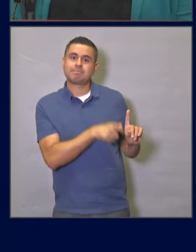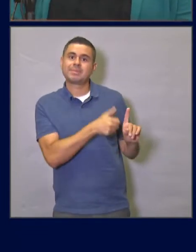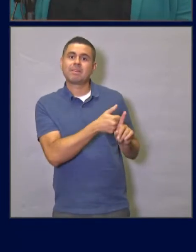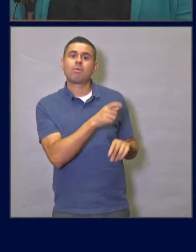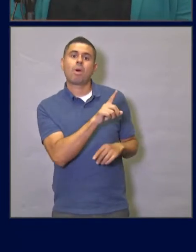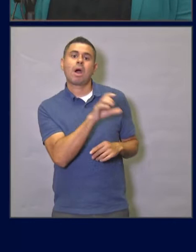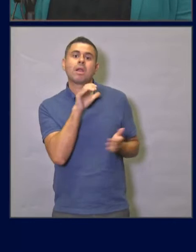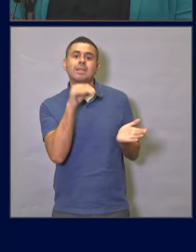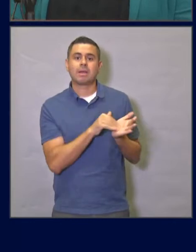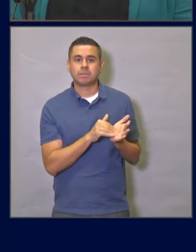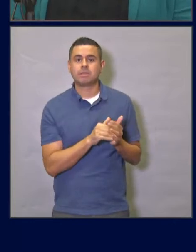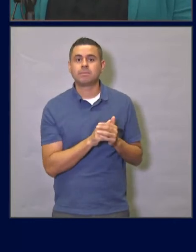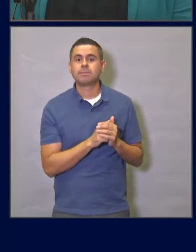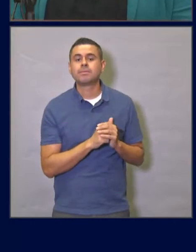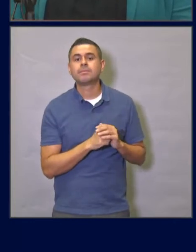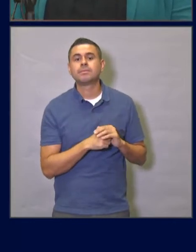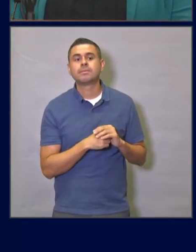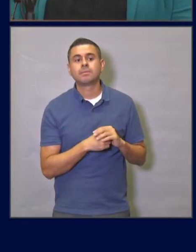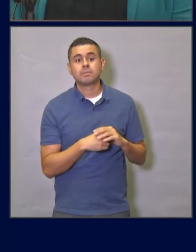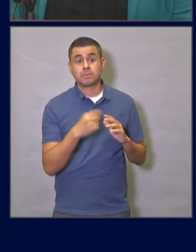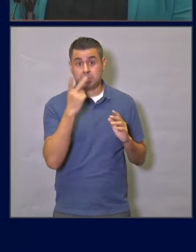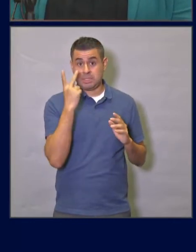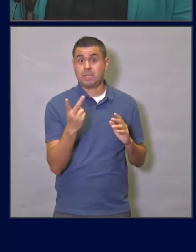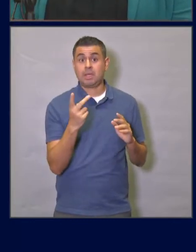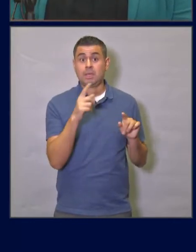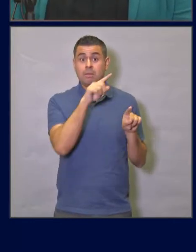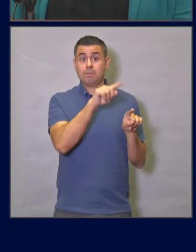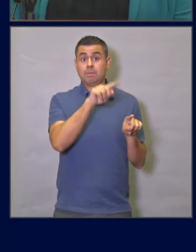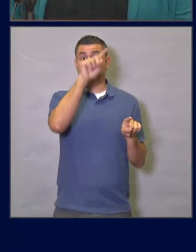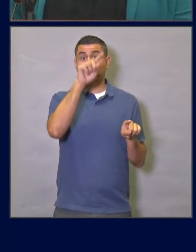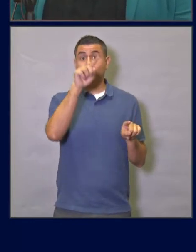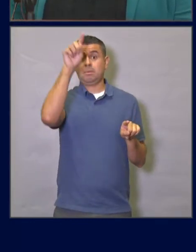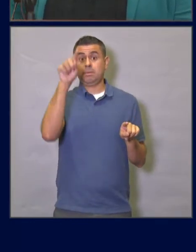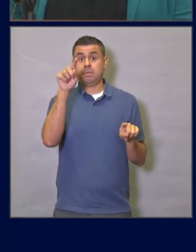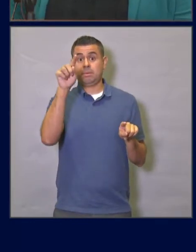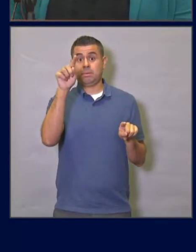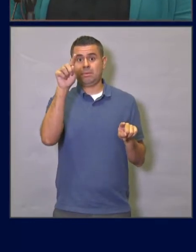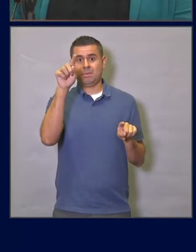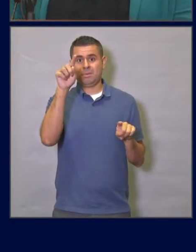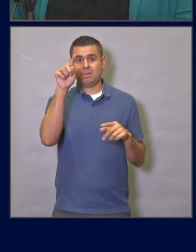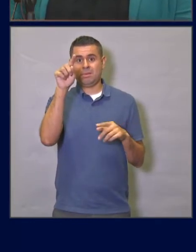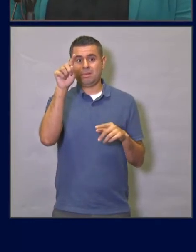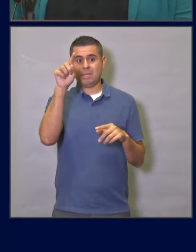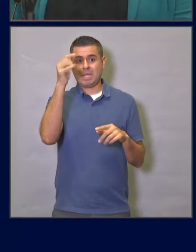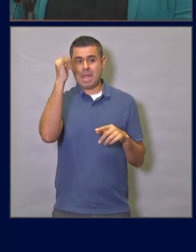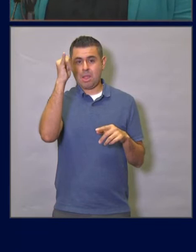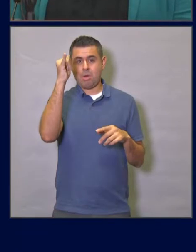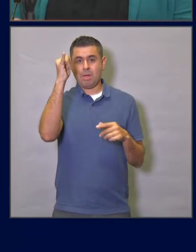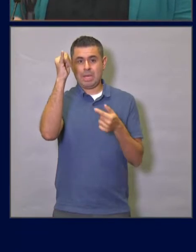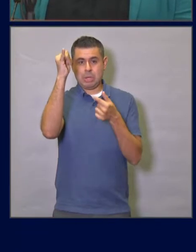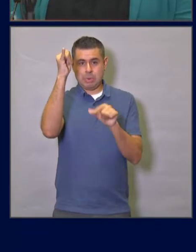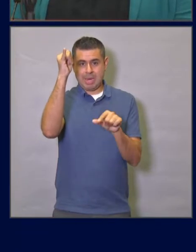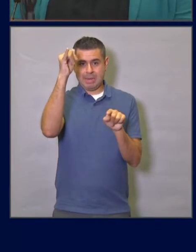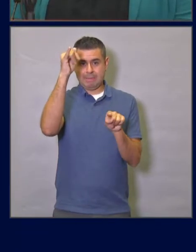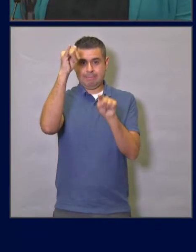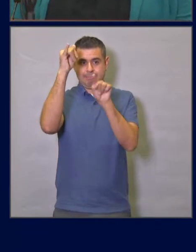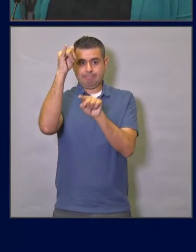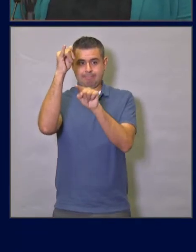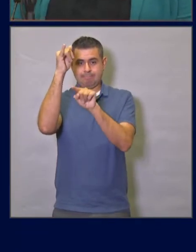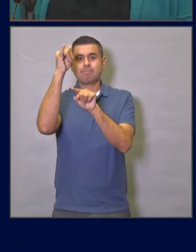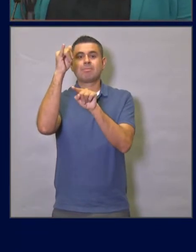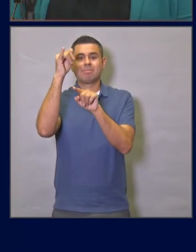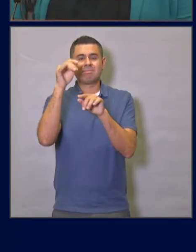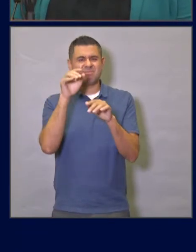etnicidad. Como podemos ver, hay un cierre similar de brechas entre los grupos. Y durante el